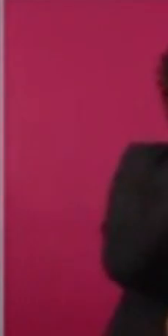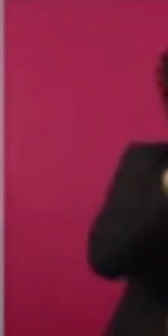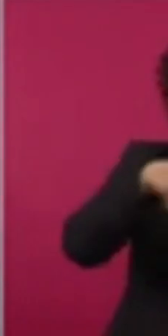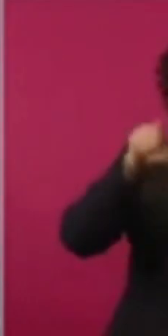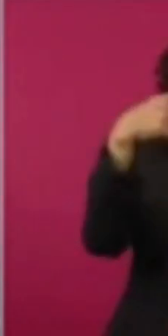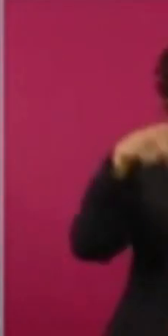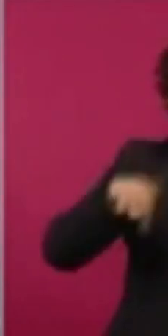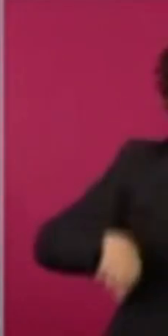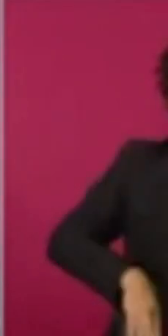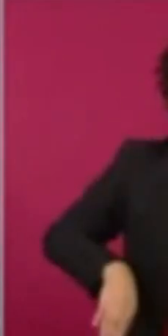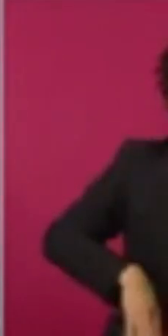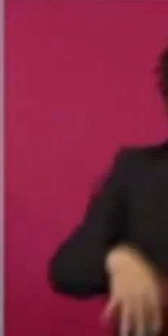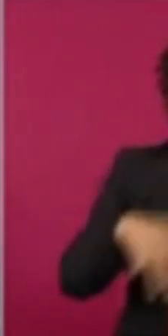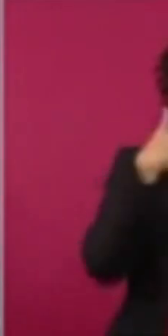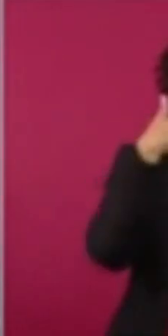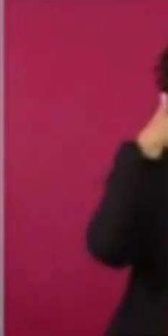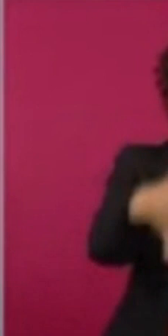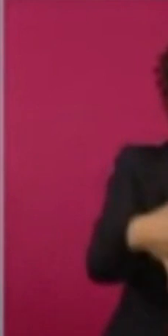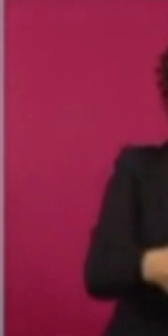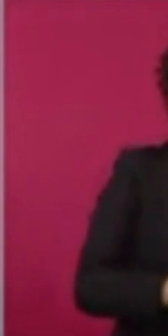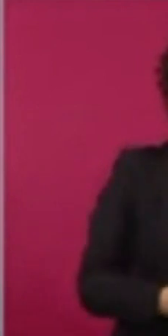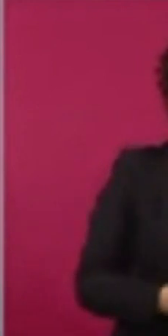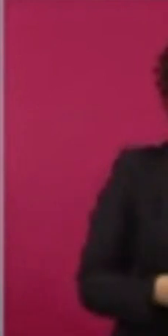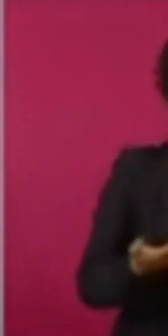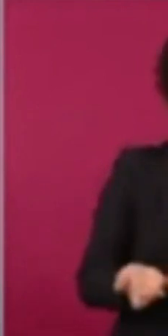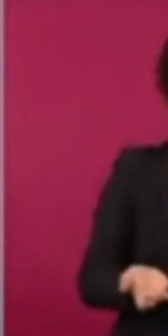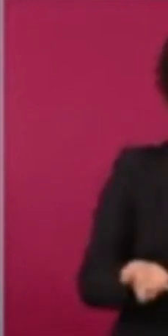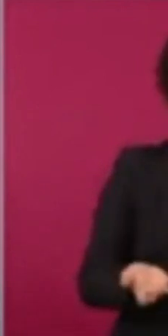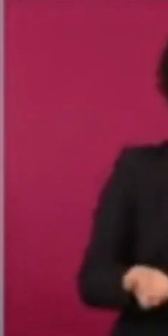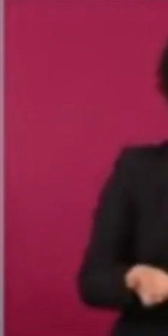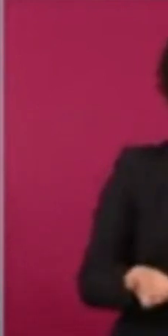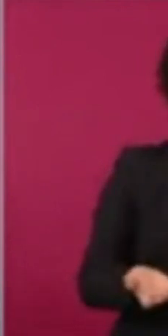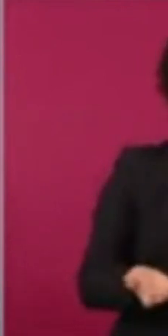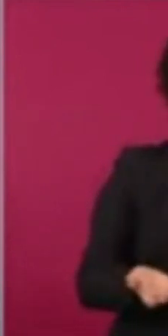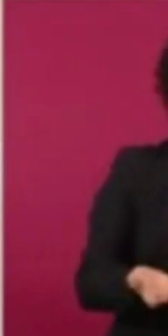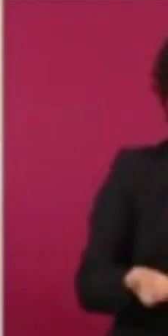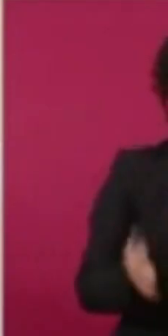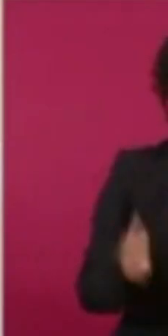soberbios, corruptos. Por eso ayer